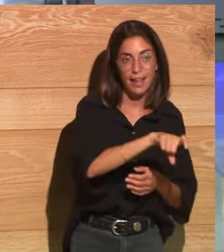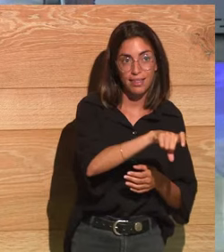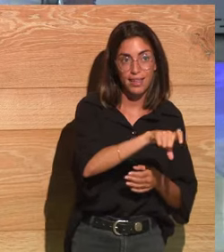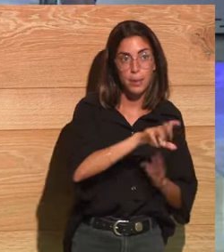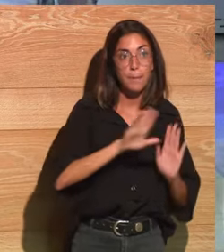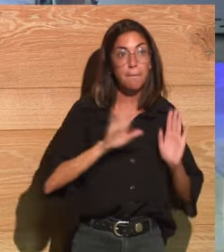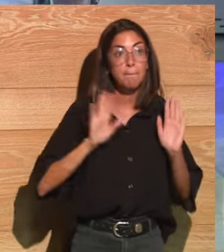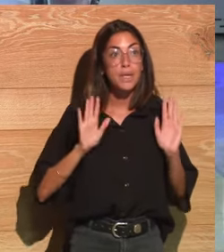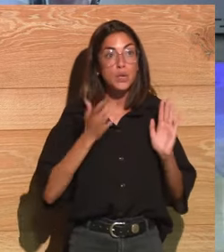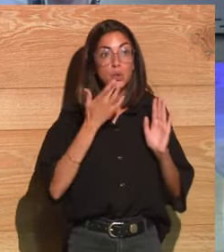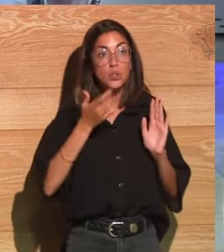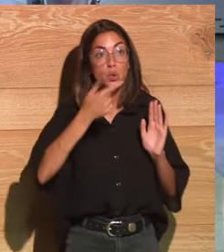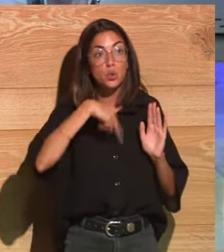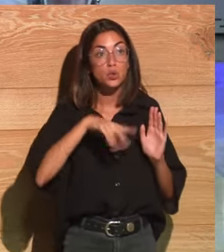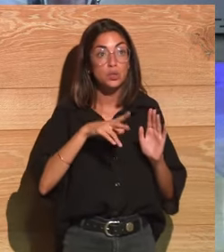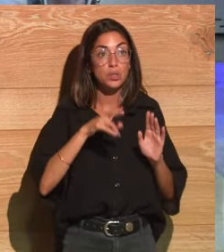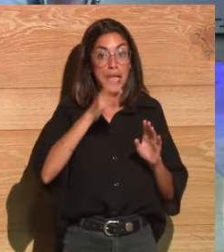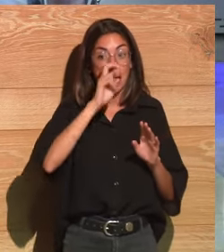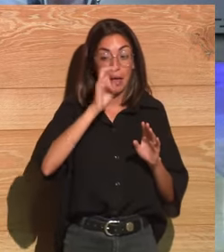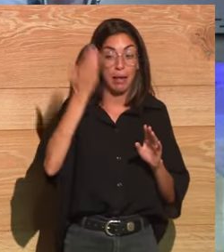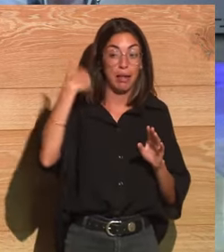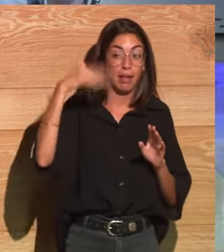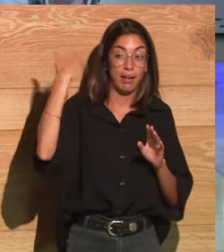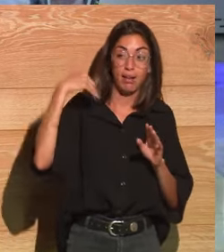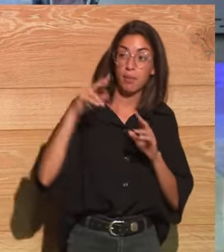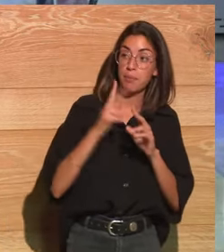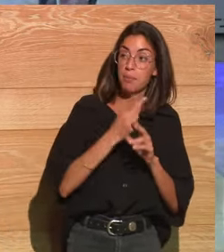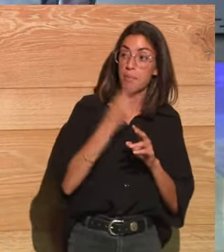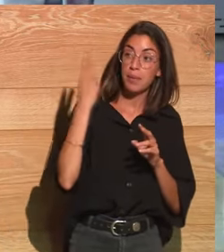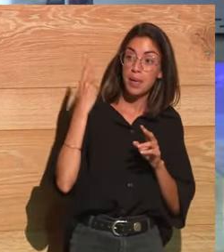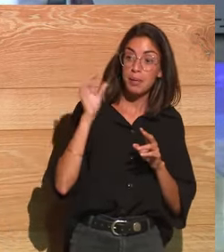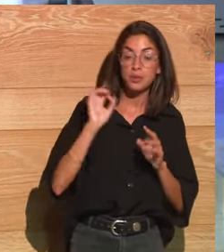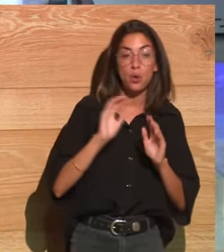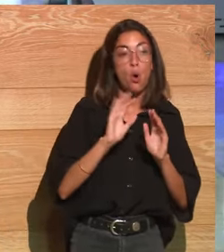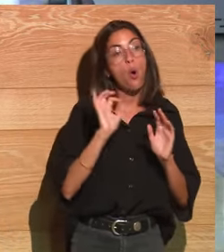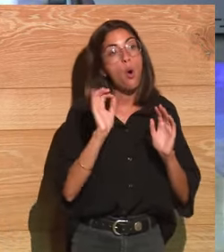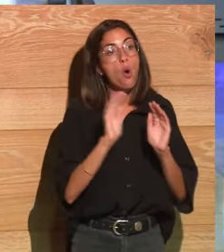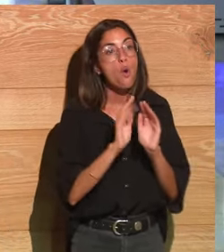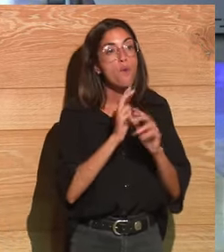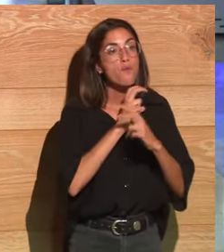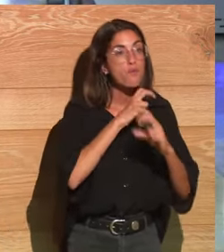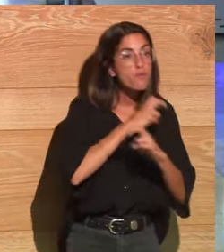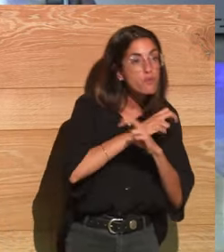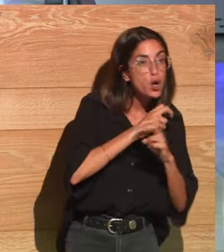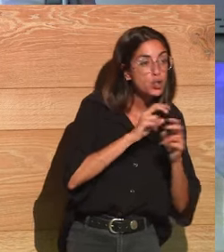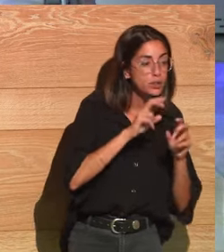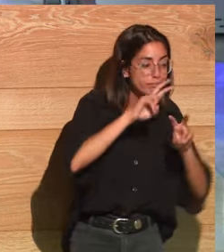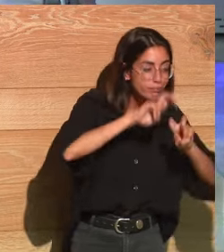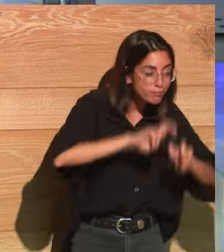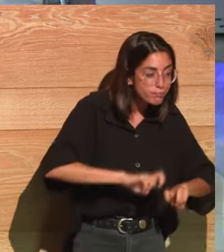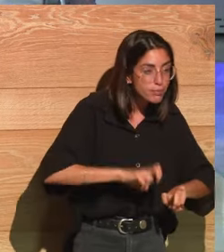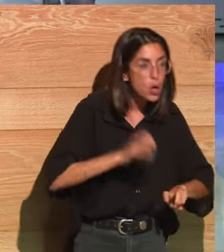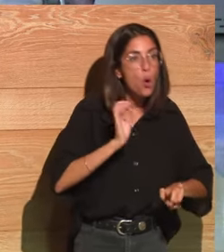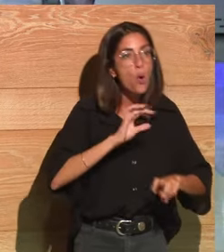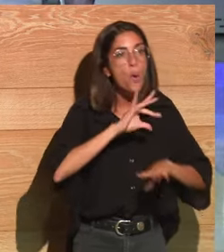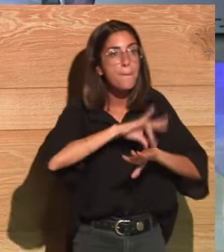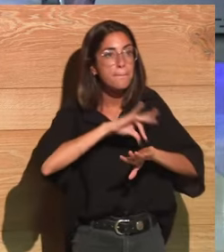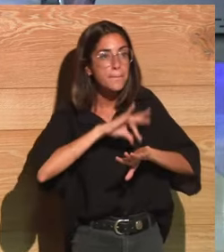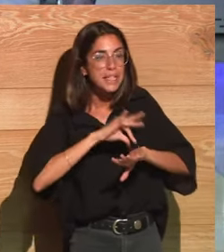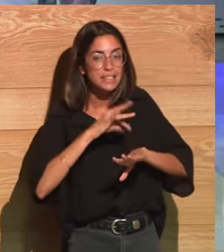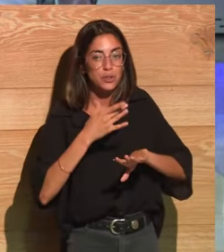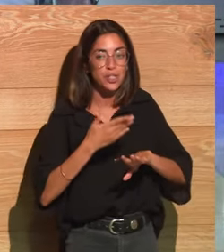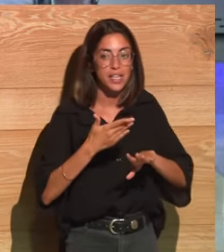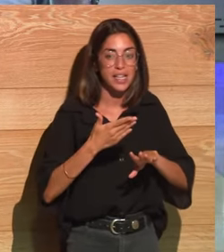Pero si miramos a nuestros ancestros, y cuando estudiamos el registro fósil, ¿no? Y estoy en el laboratorio y miramos las patologías que pueden tener otras especies